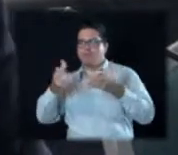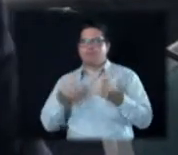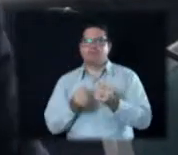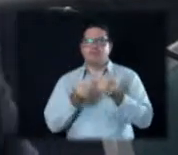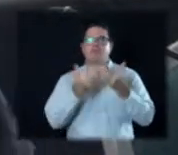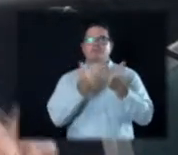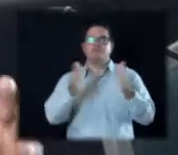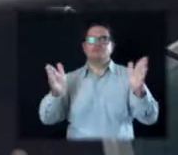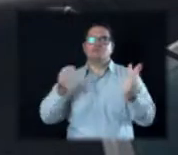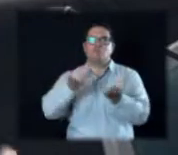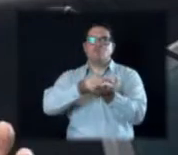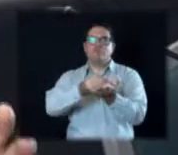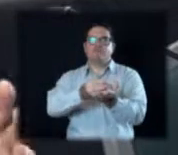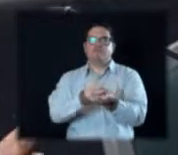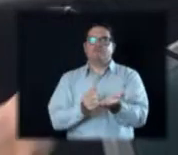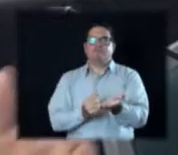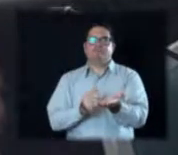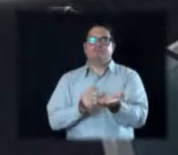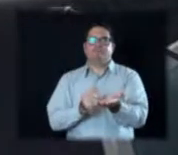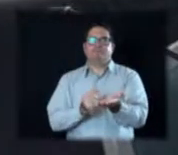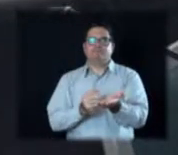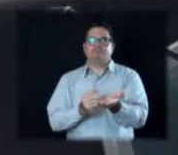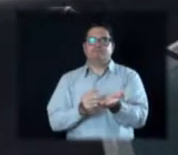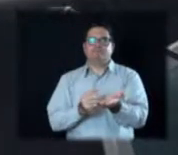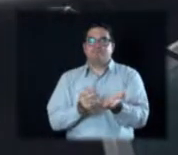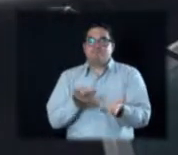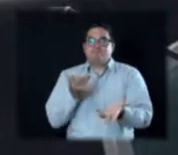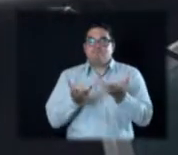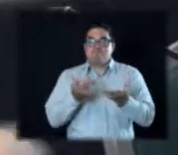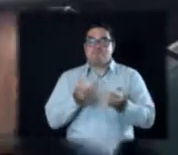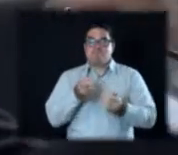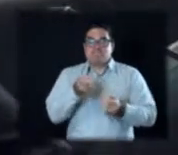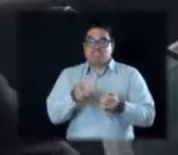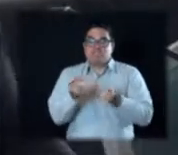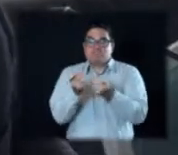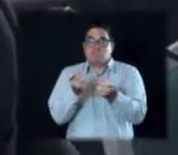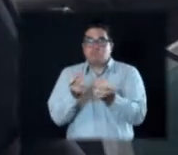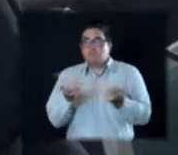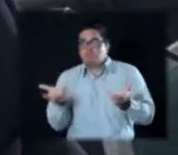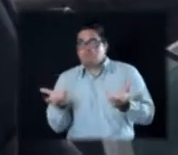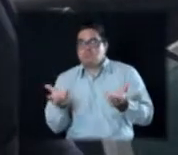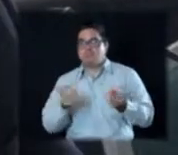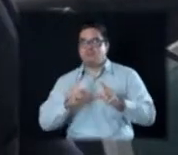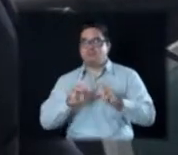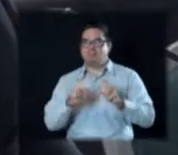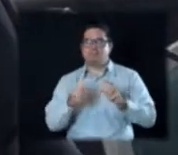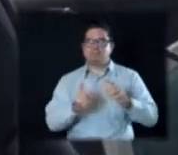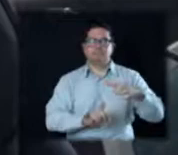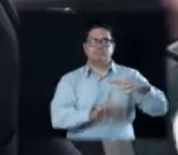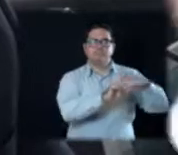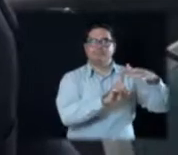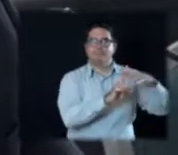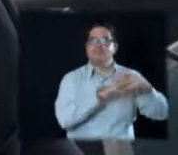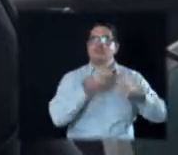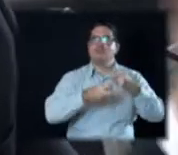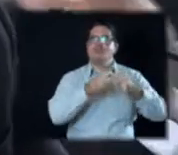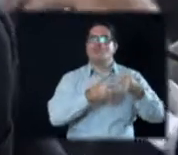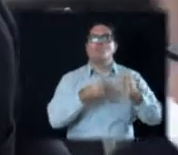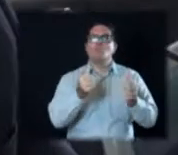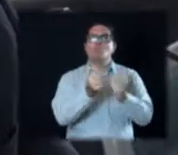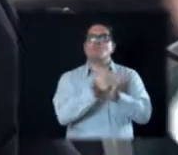También todas las administraciones se centraban en el Fondo General, pero me parece si se puede controlar el Fondo General, pero